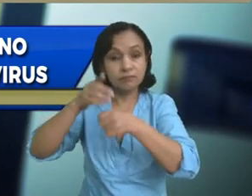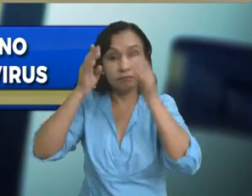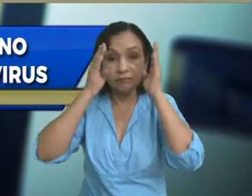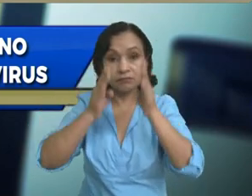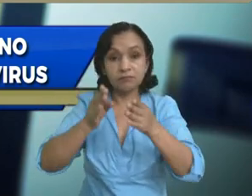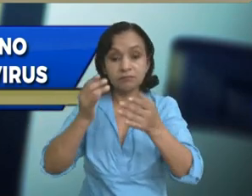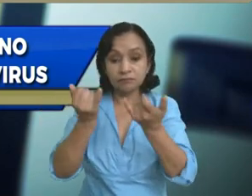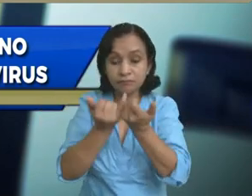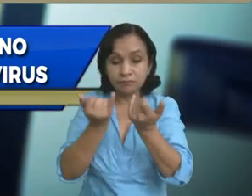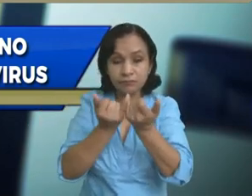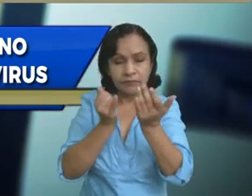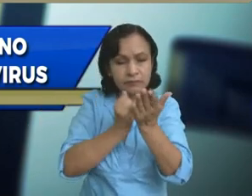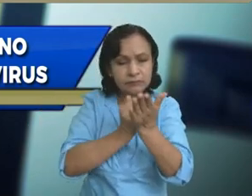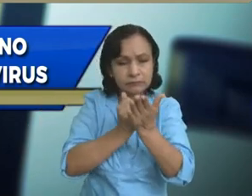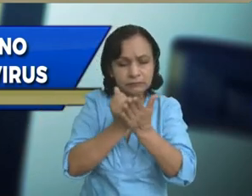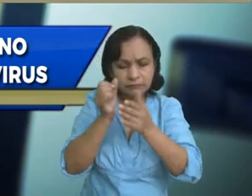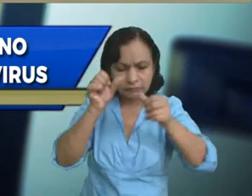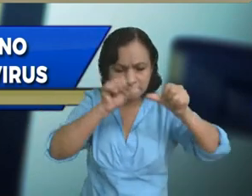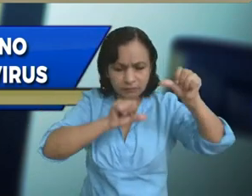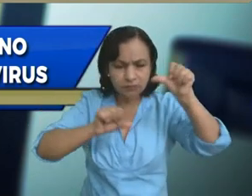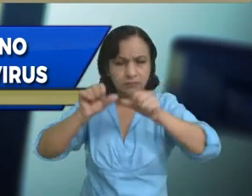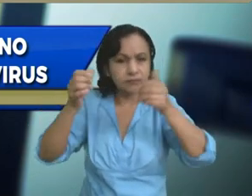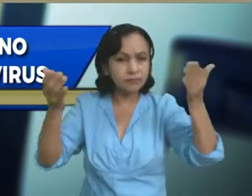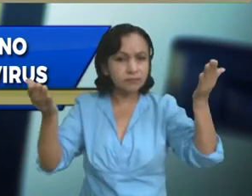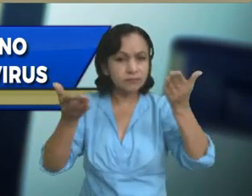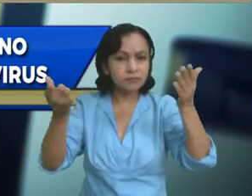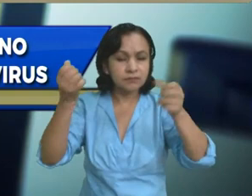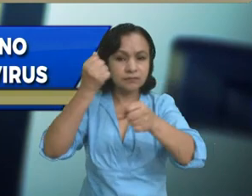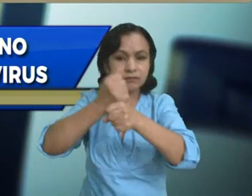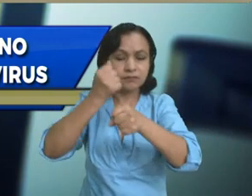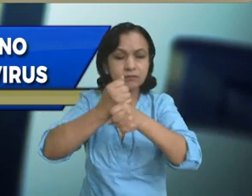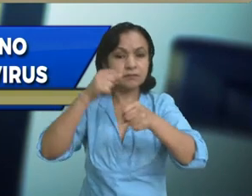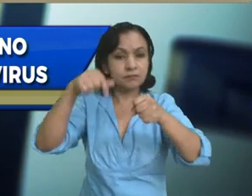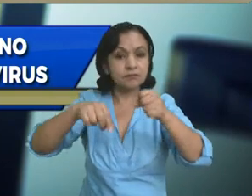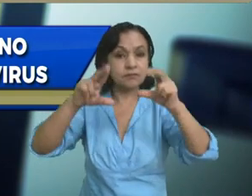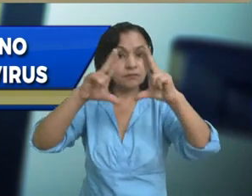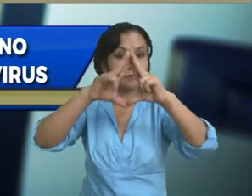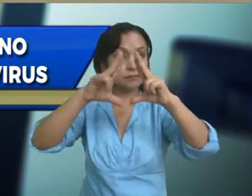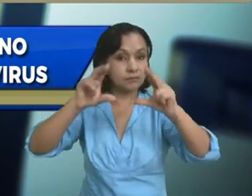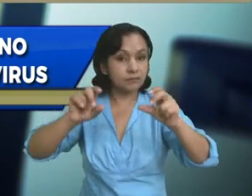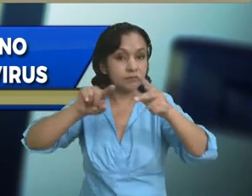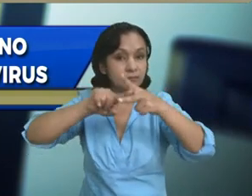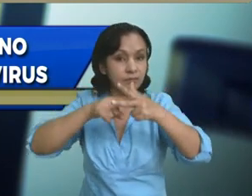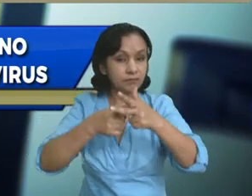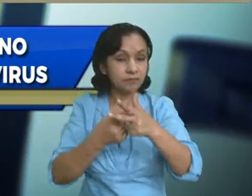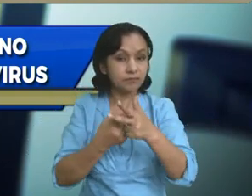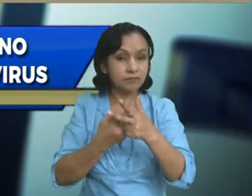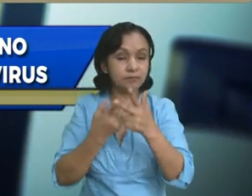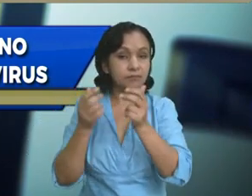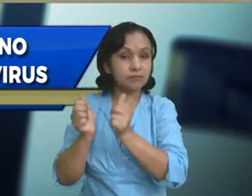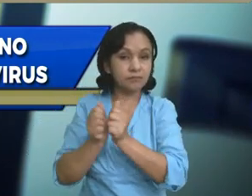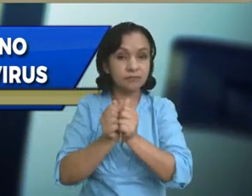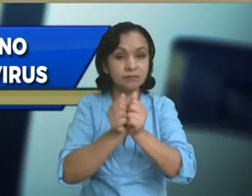sino también científico. ¿Cómo van a estar trabajando con nuestro país a partir del acompañamiento que ustedes están brindando y